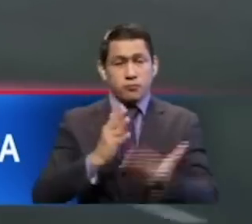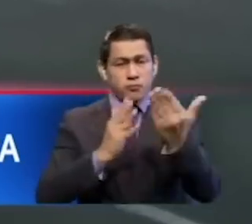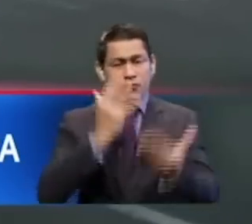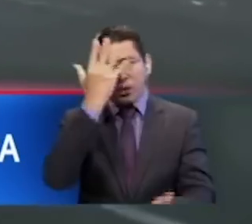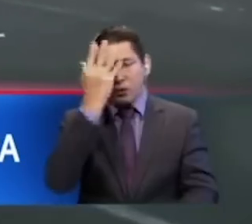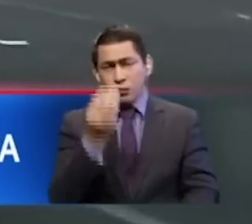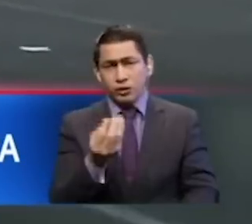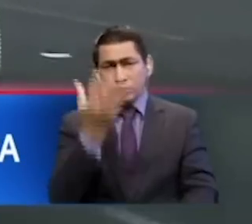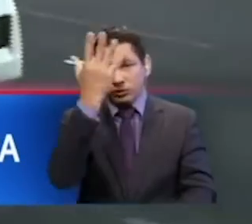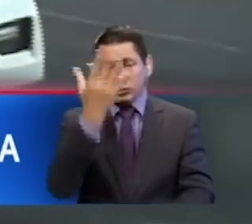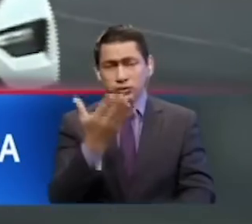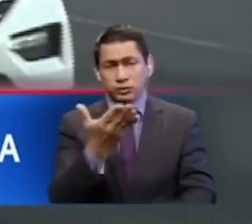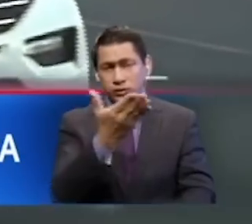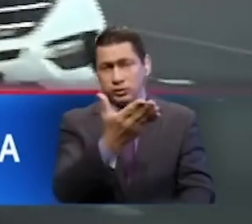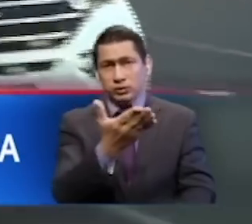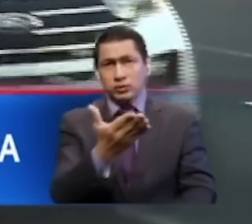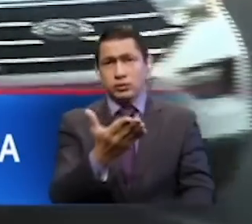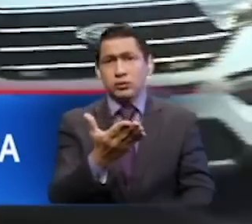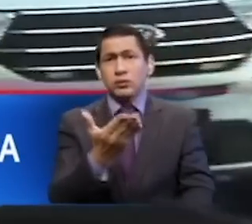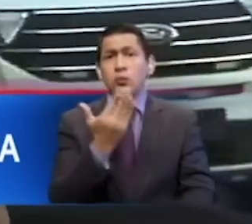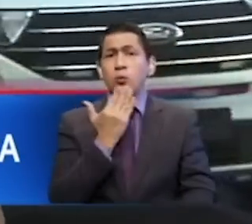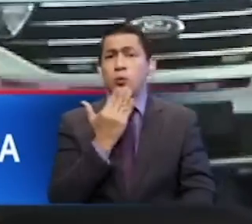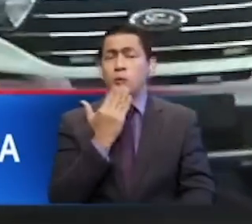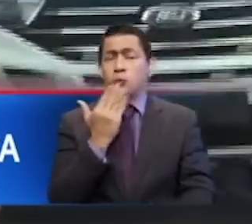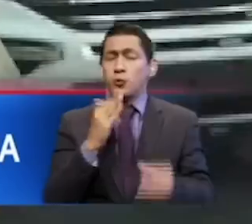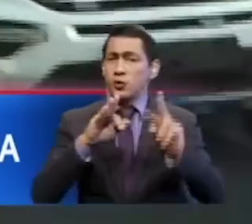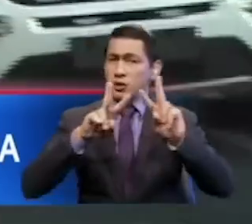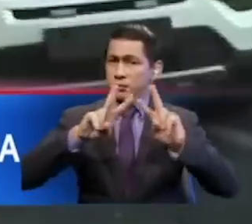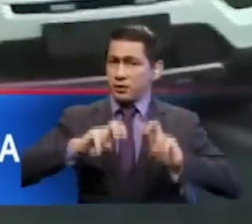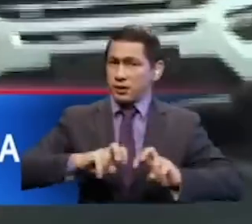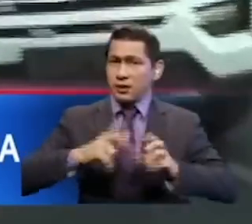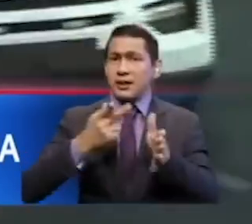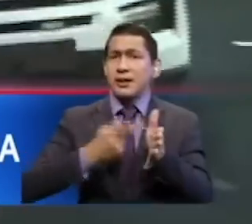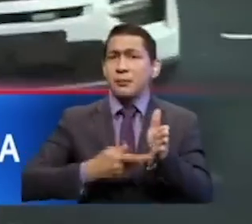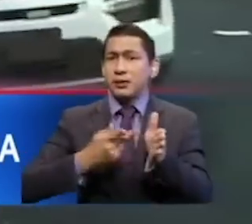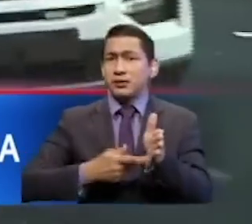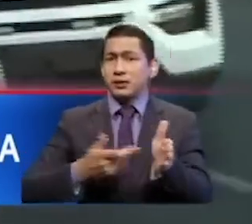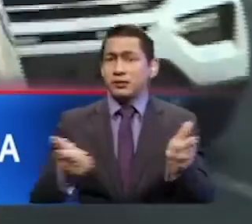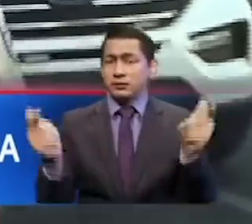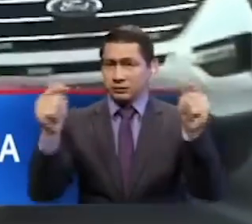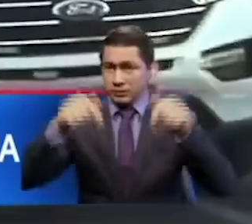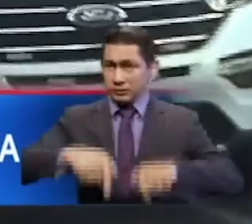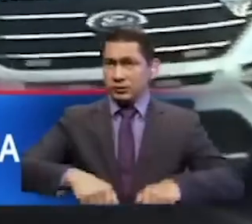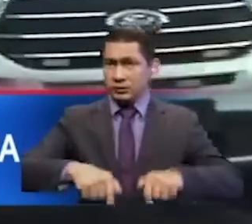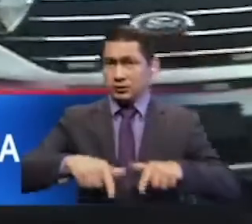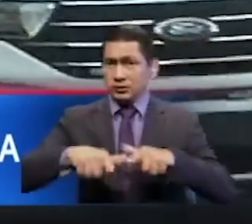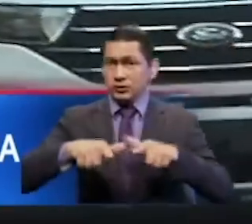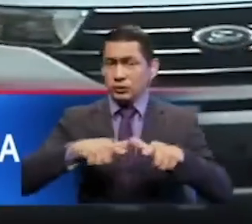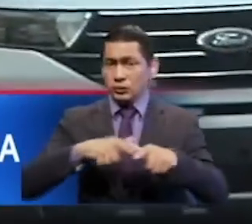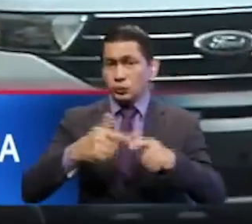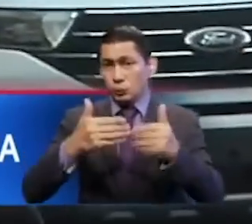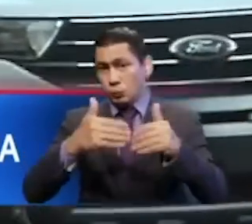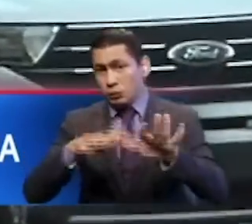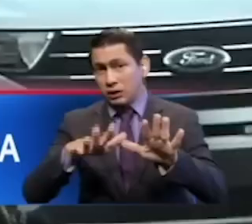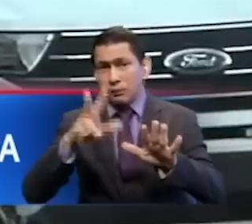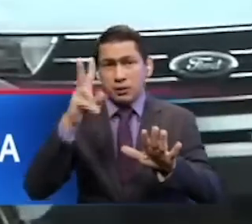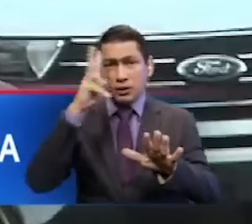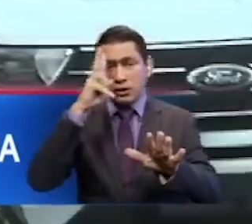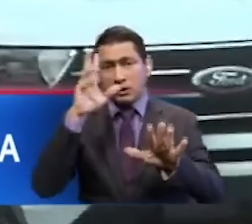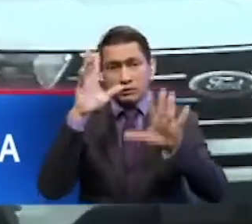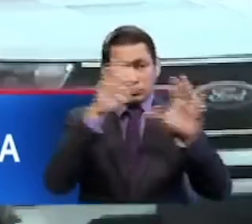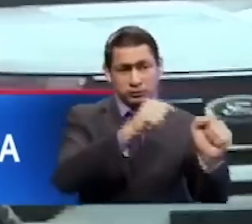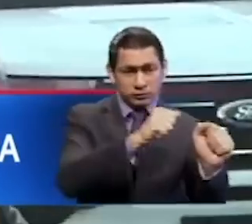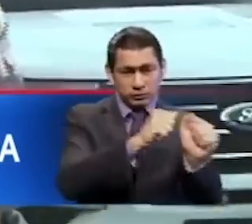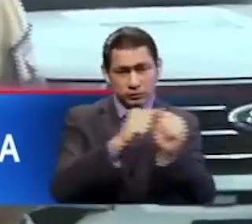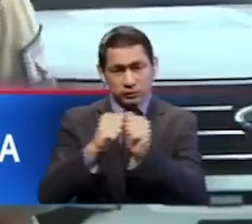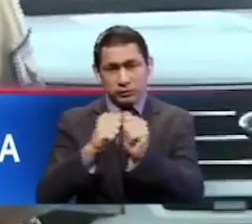días. Importante, hay una que esclarecer sobre todo este tema. Se presume que fue un intento de secuestro. ¿Qué es lo que habría ocurrido durante la